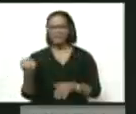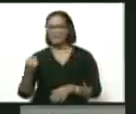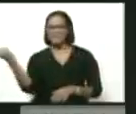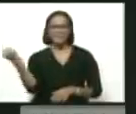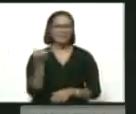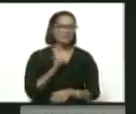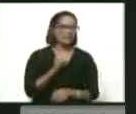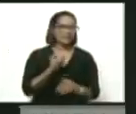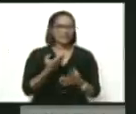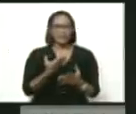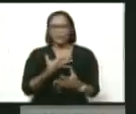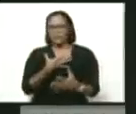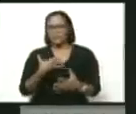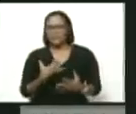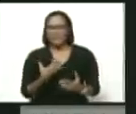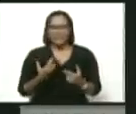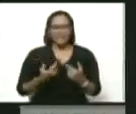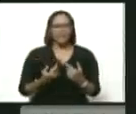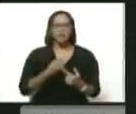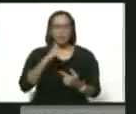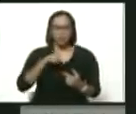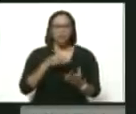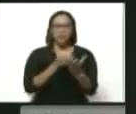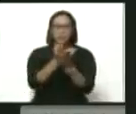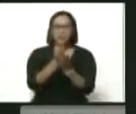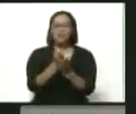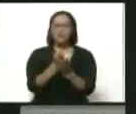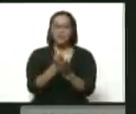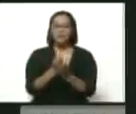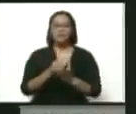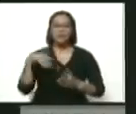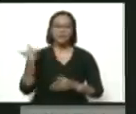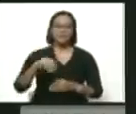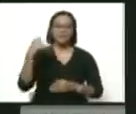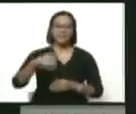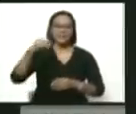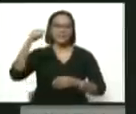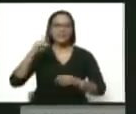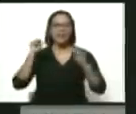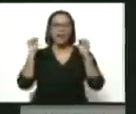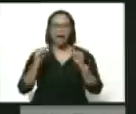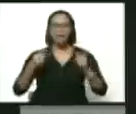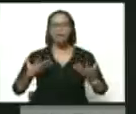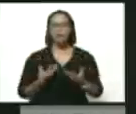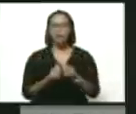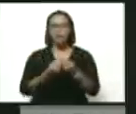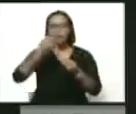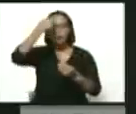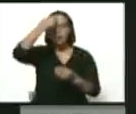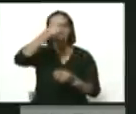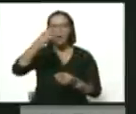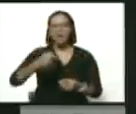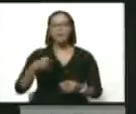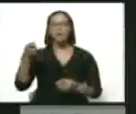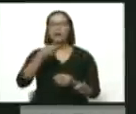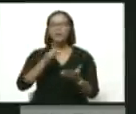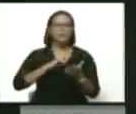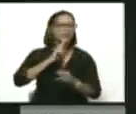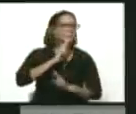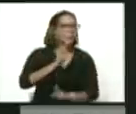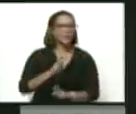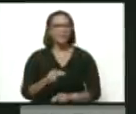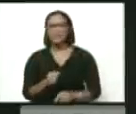asesinarnos. Allí es que hemos sido leales, en la candela, allí junto al pueblo siempre, buscando respuestas,